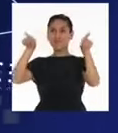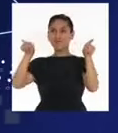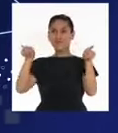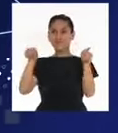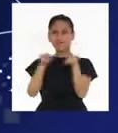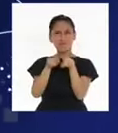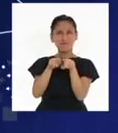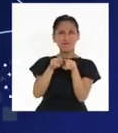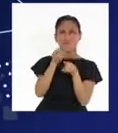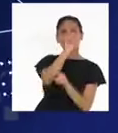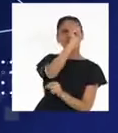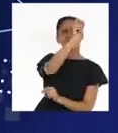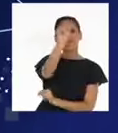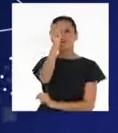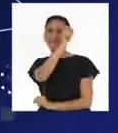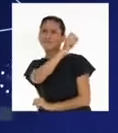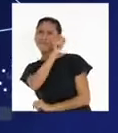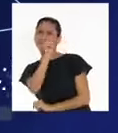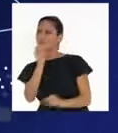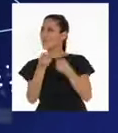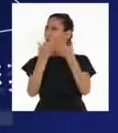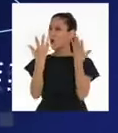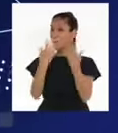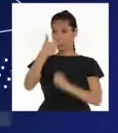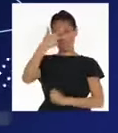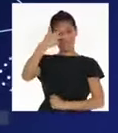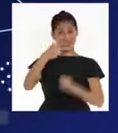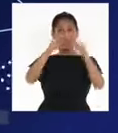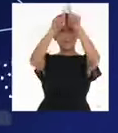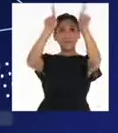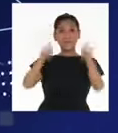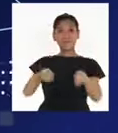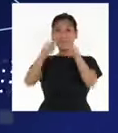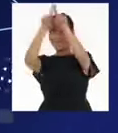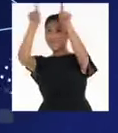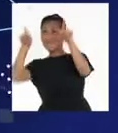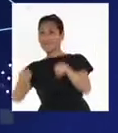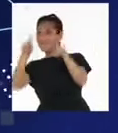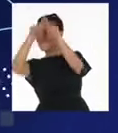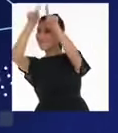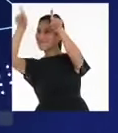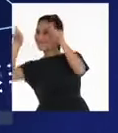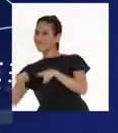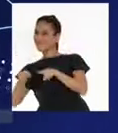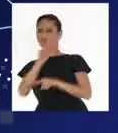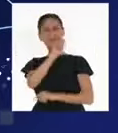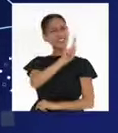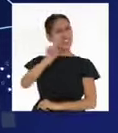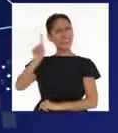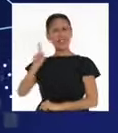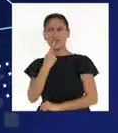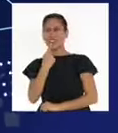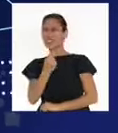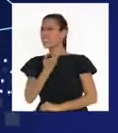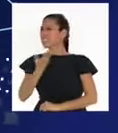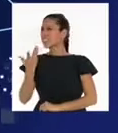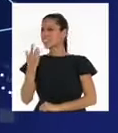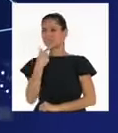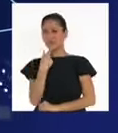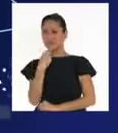Veamos. Tiene tres columnas. ¿Qué dice en cada una? En la